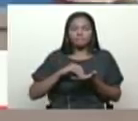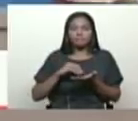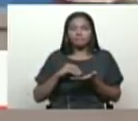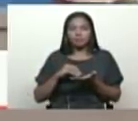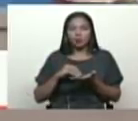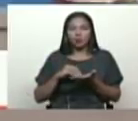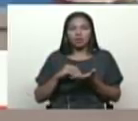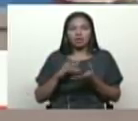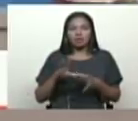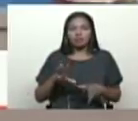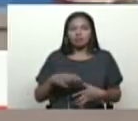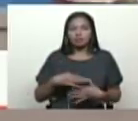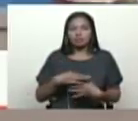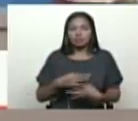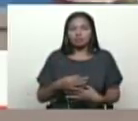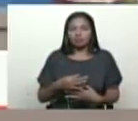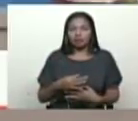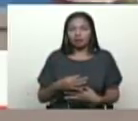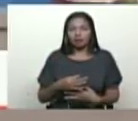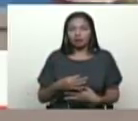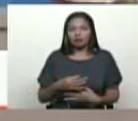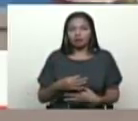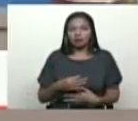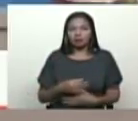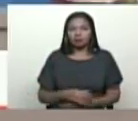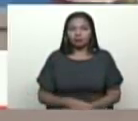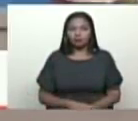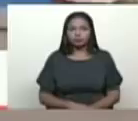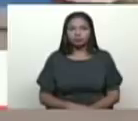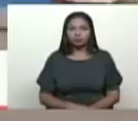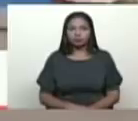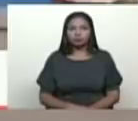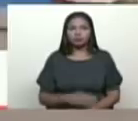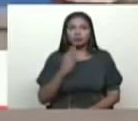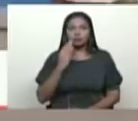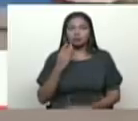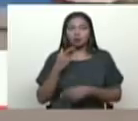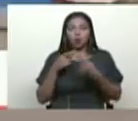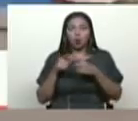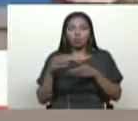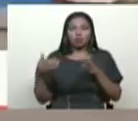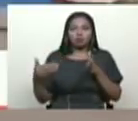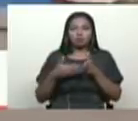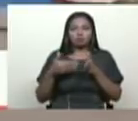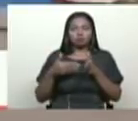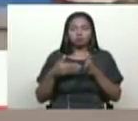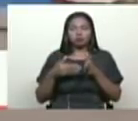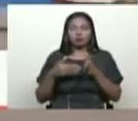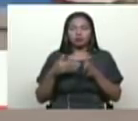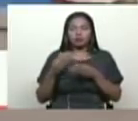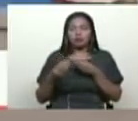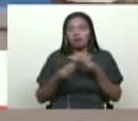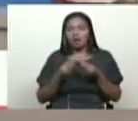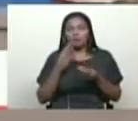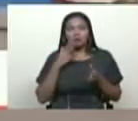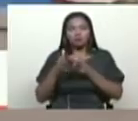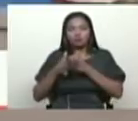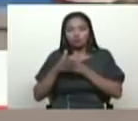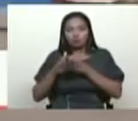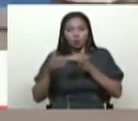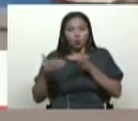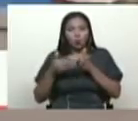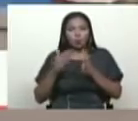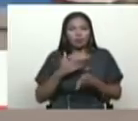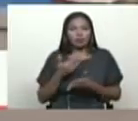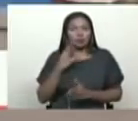e intentar, valga la expresión, otra intentona golpista. Y yo les digo a los que